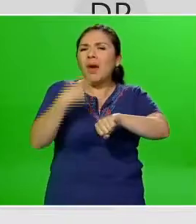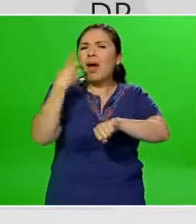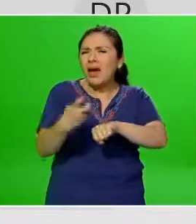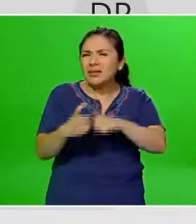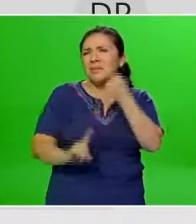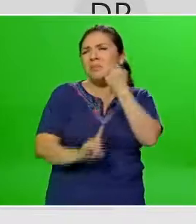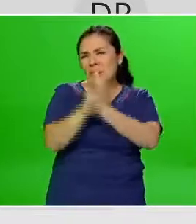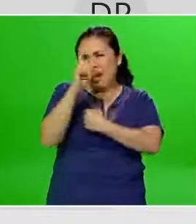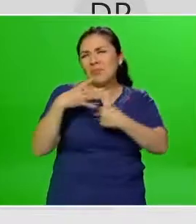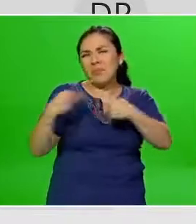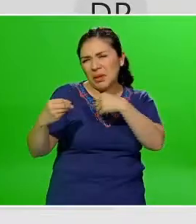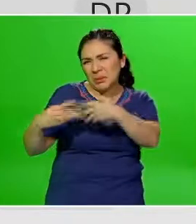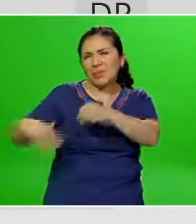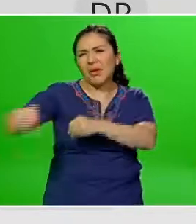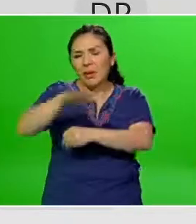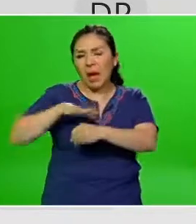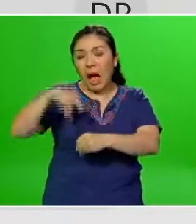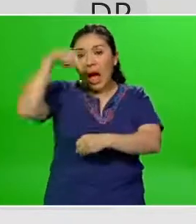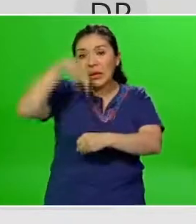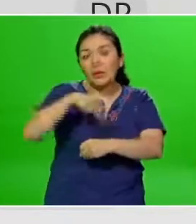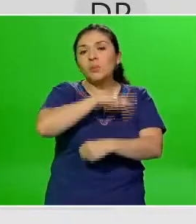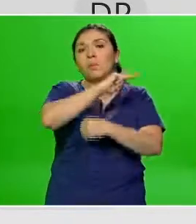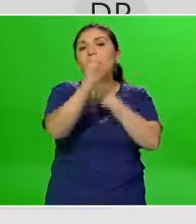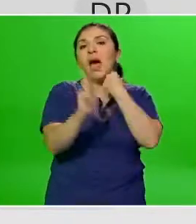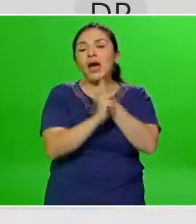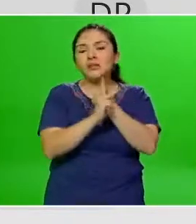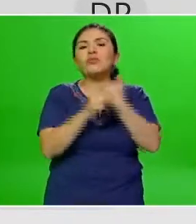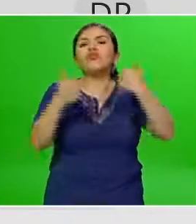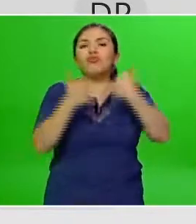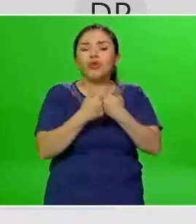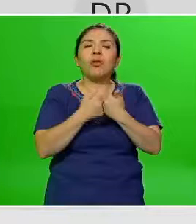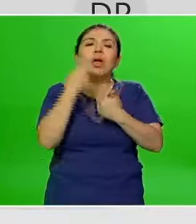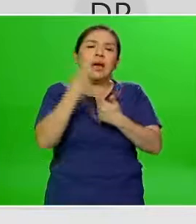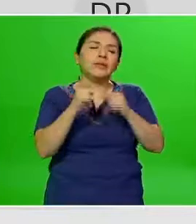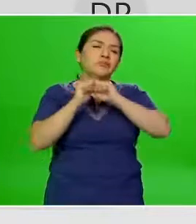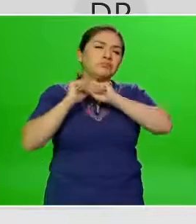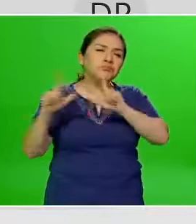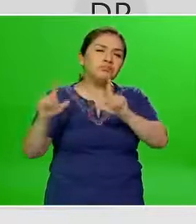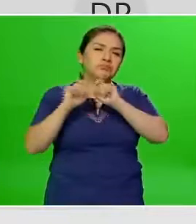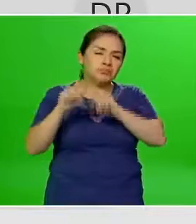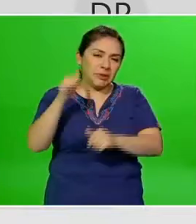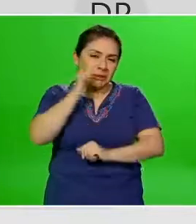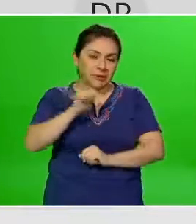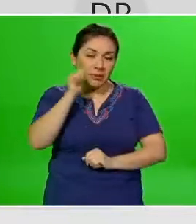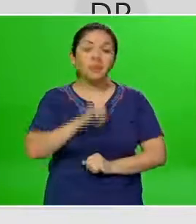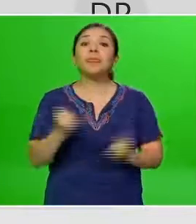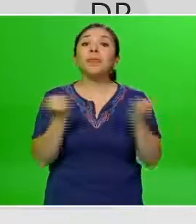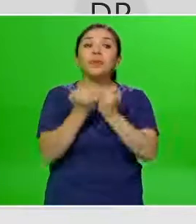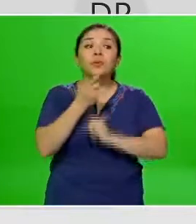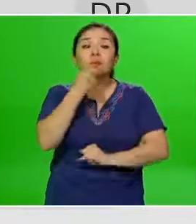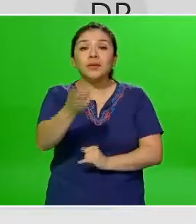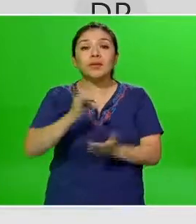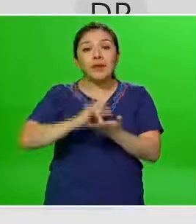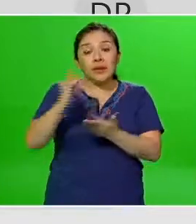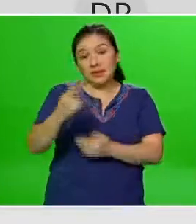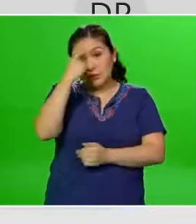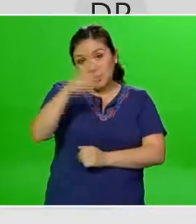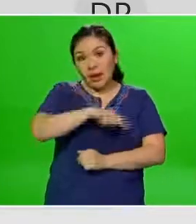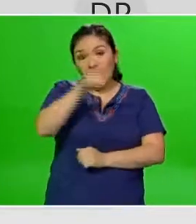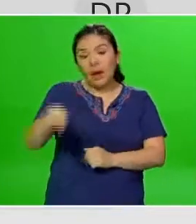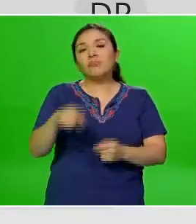esta pandemia y específicamente en nuestro territorio nacional a lo largo de estas transmisiones. Queremos también darle las gracias a los